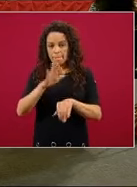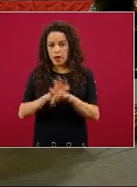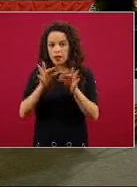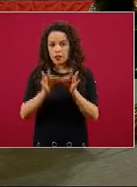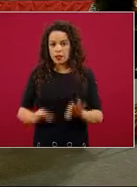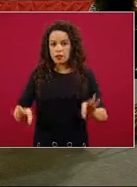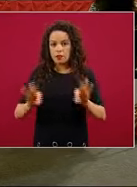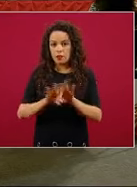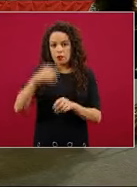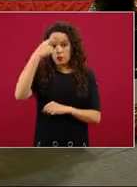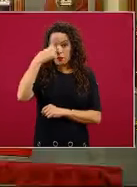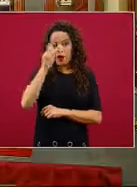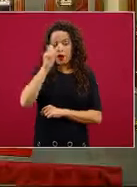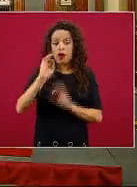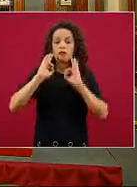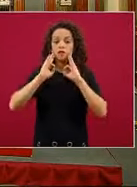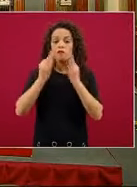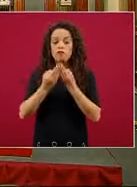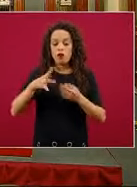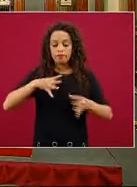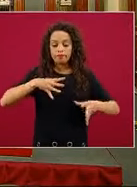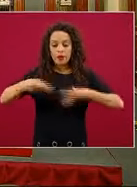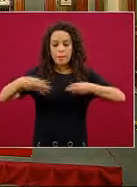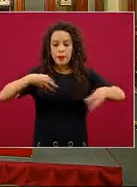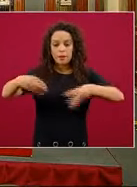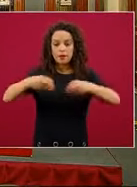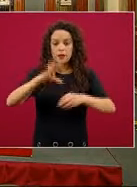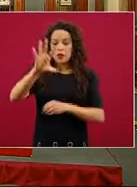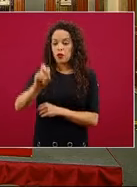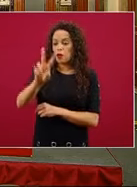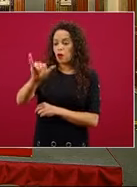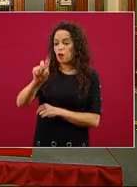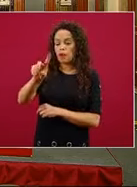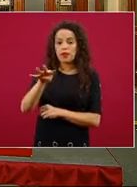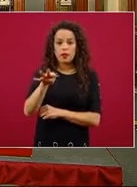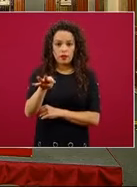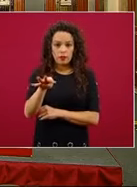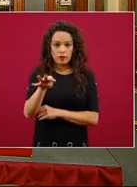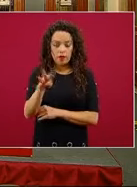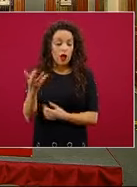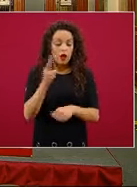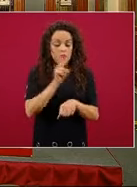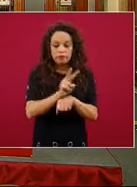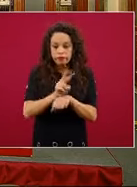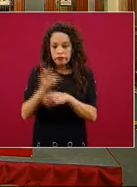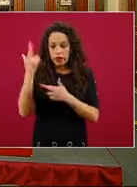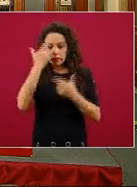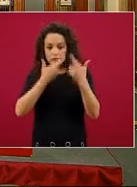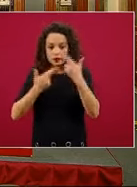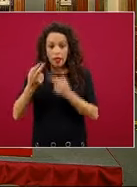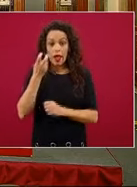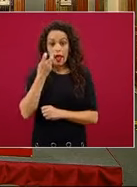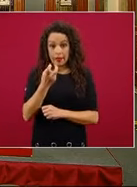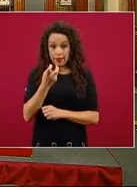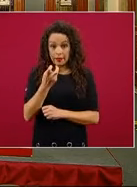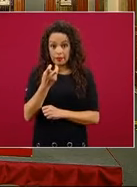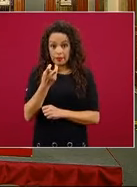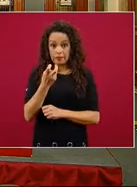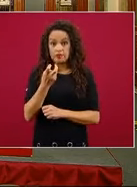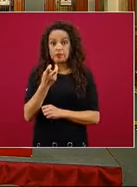importantes de la transmisión de COVID-19, y que el monitoreo de la movilidad en el espacio público nos